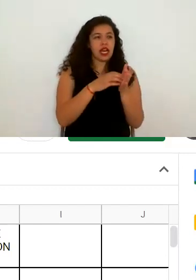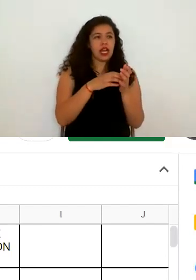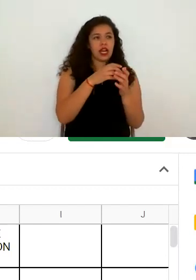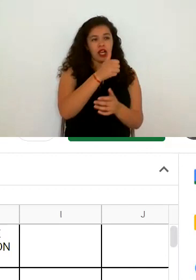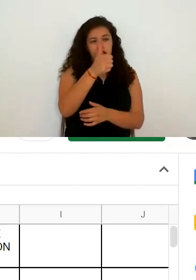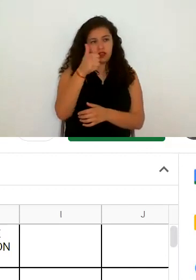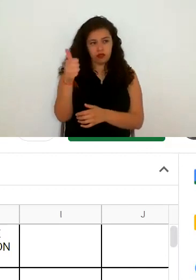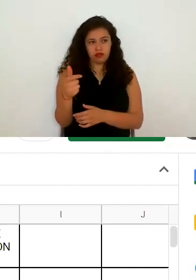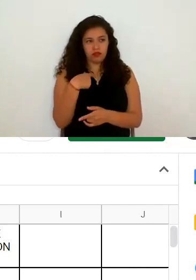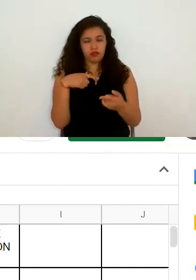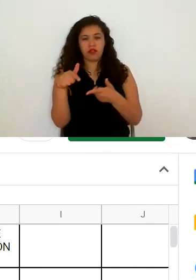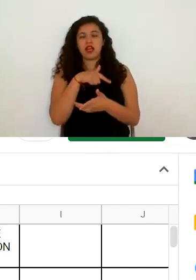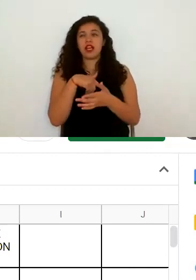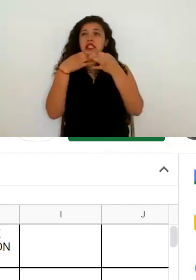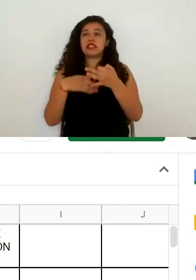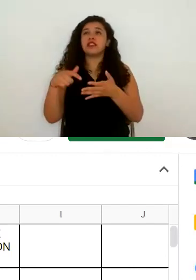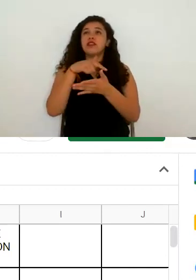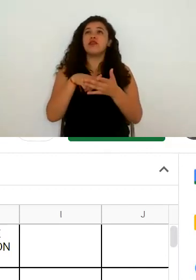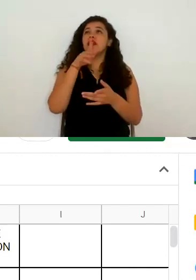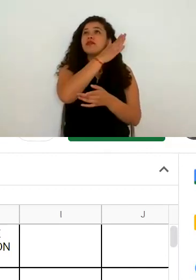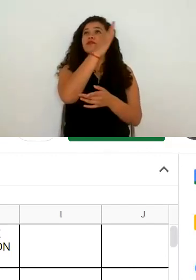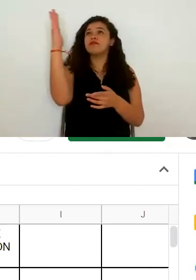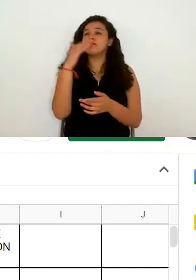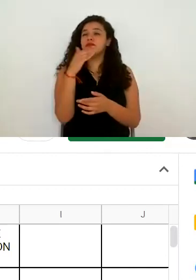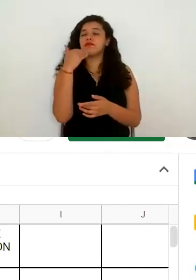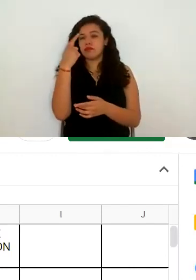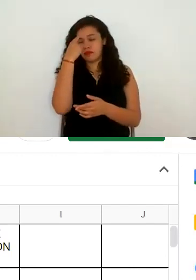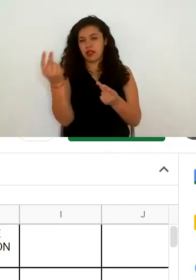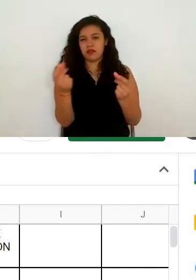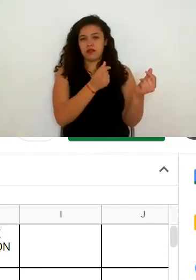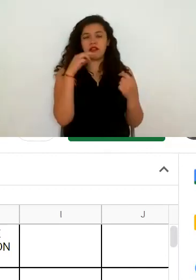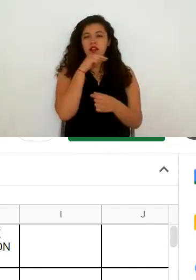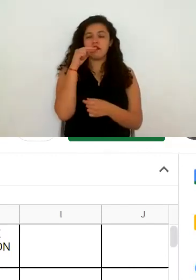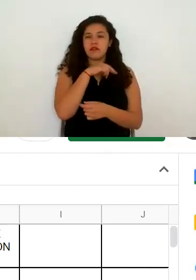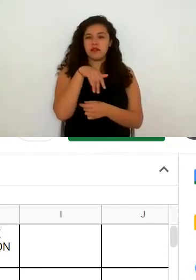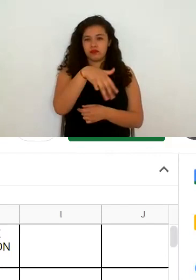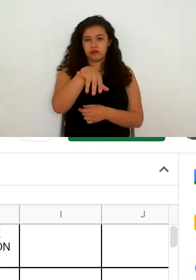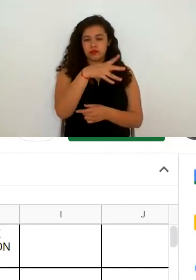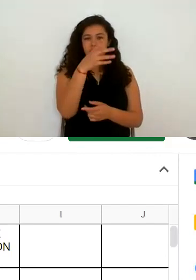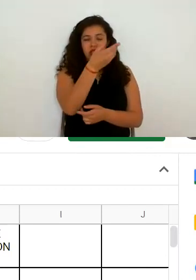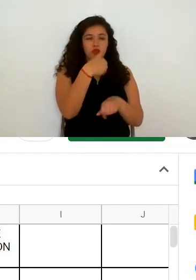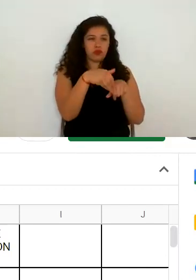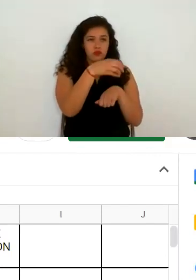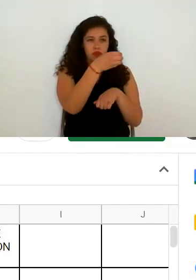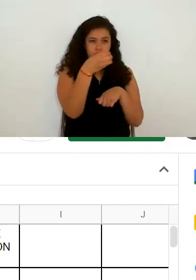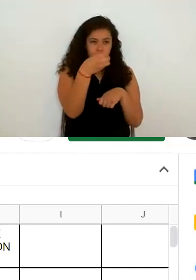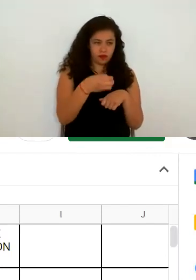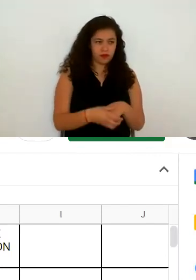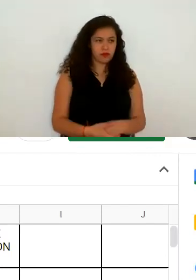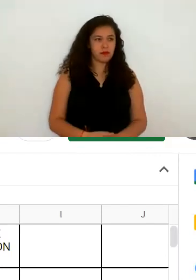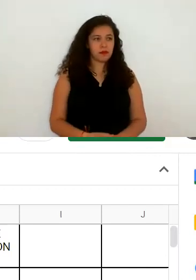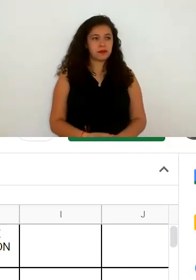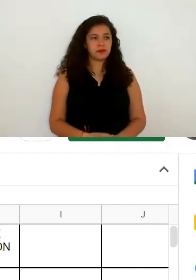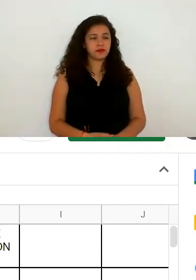está físicamente, para agilizar la localización. Es un número consecutivo